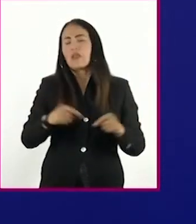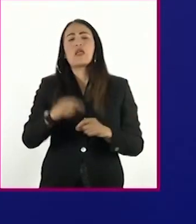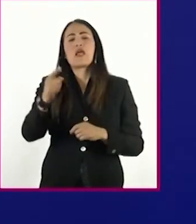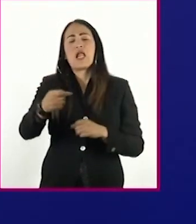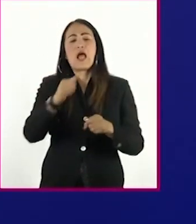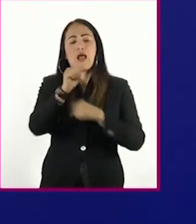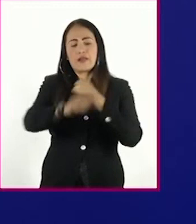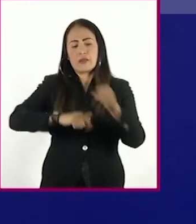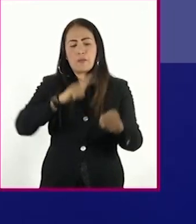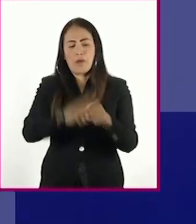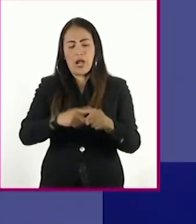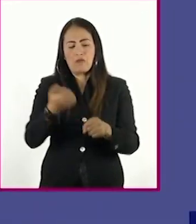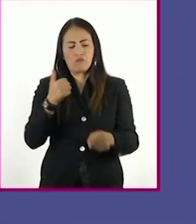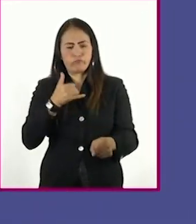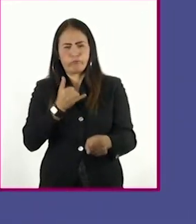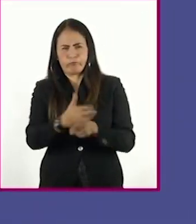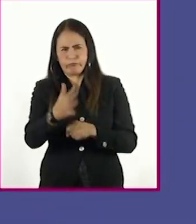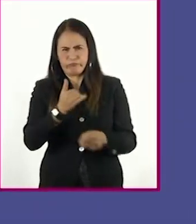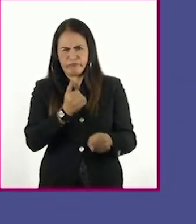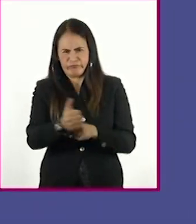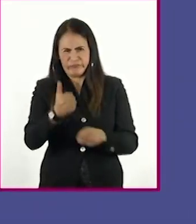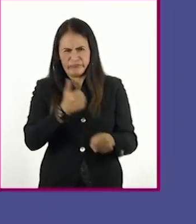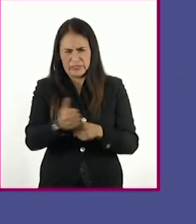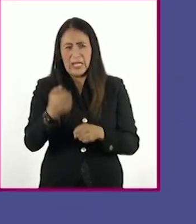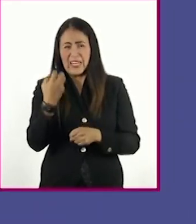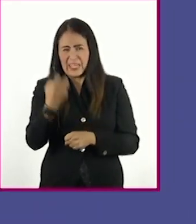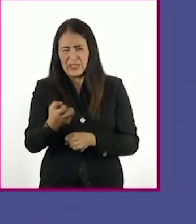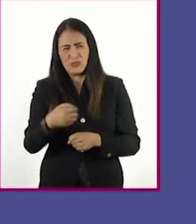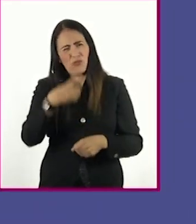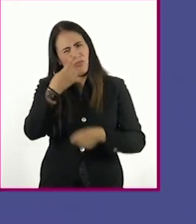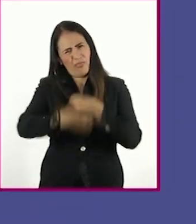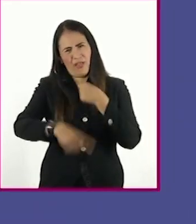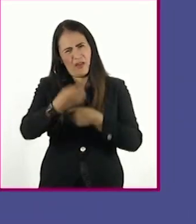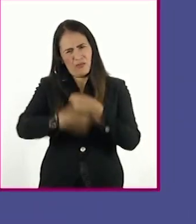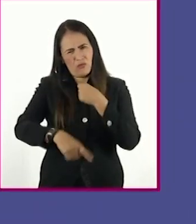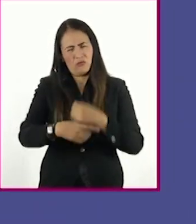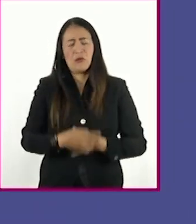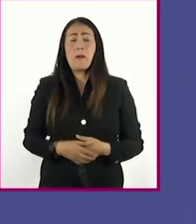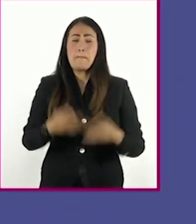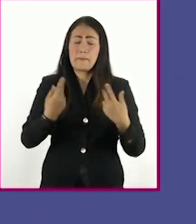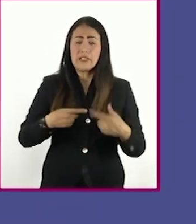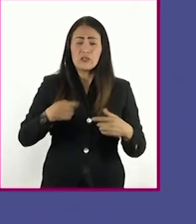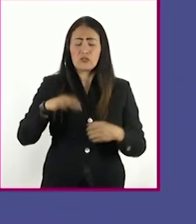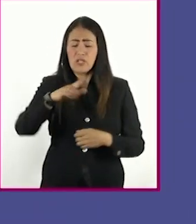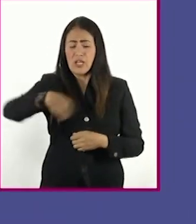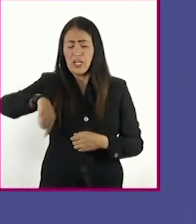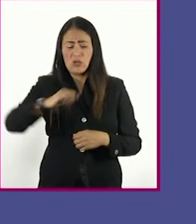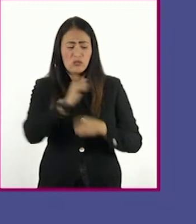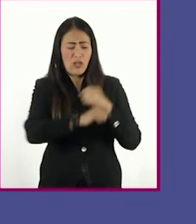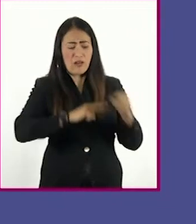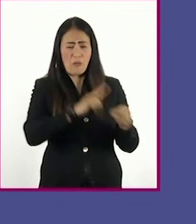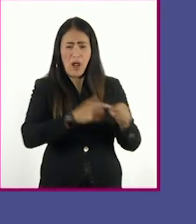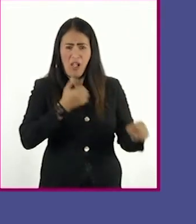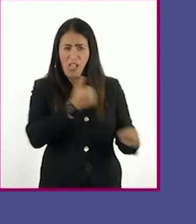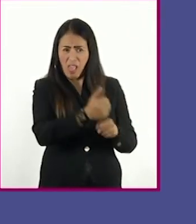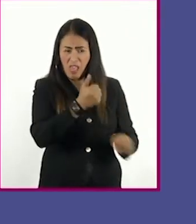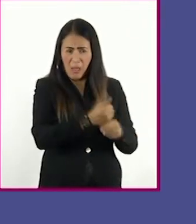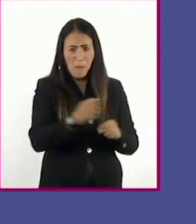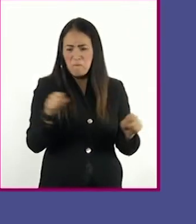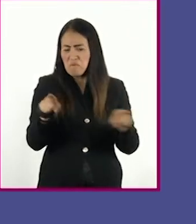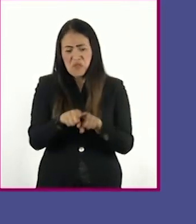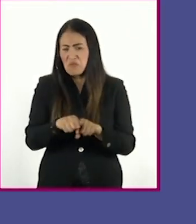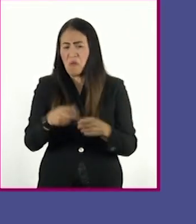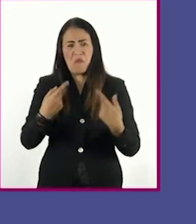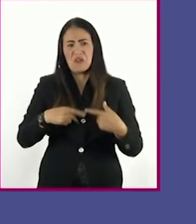daña. Quienes son violentos con los animales también pueden serlo con otras personas. No debe entenderse como válvula